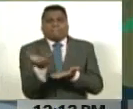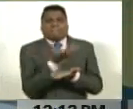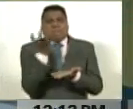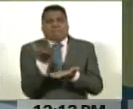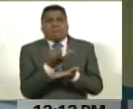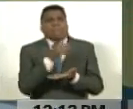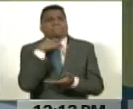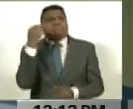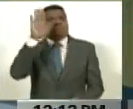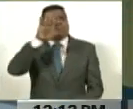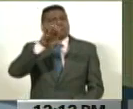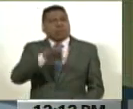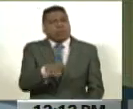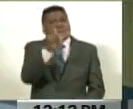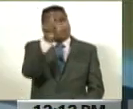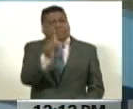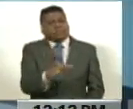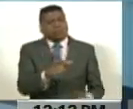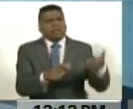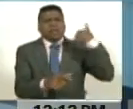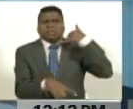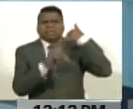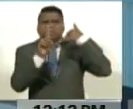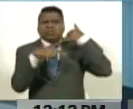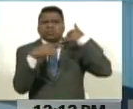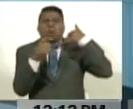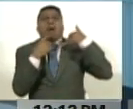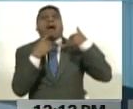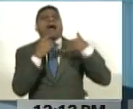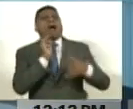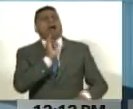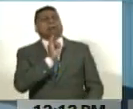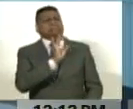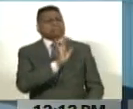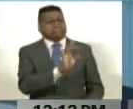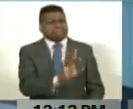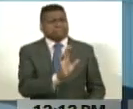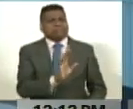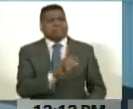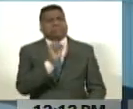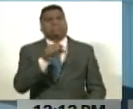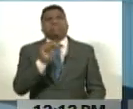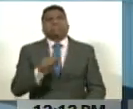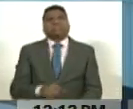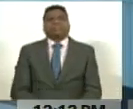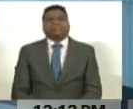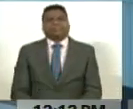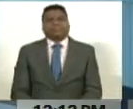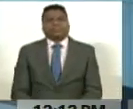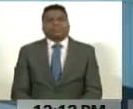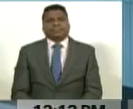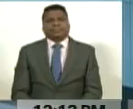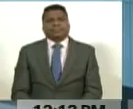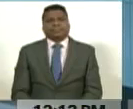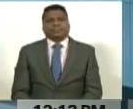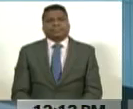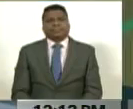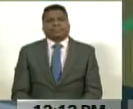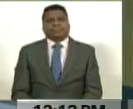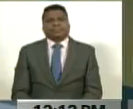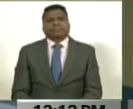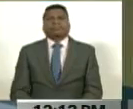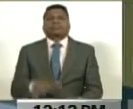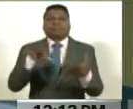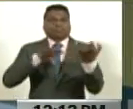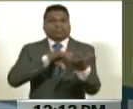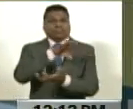también si el gobernador del estado Miranda se ha pronunciado con estos hechos violentos. Bueno, fíjate, estos hechos